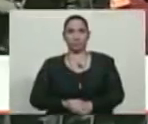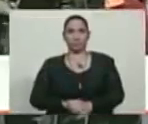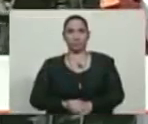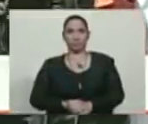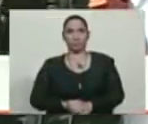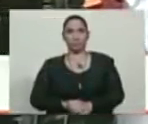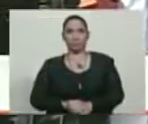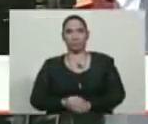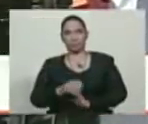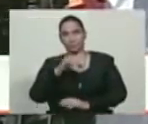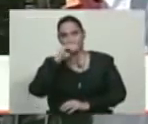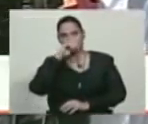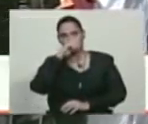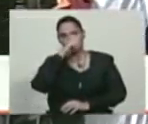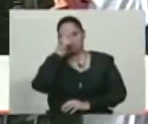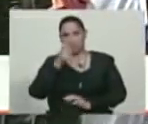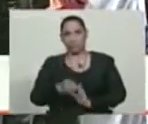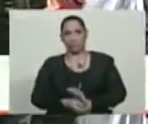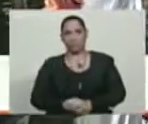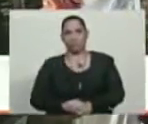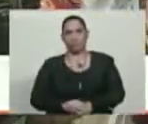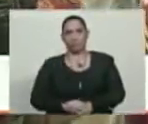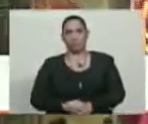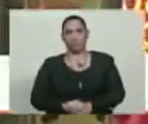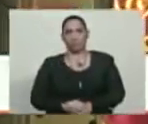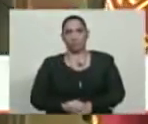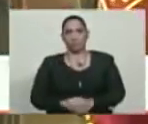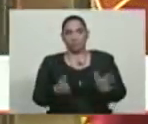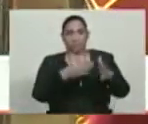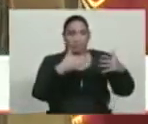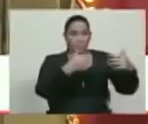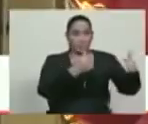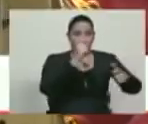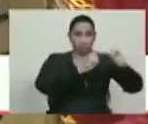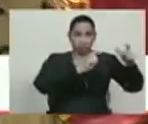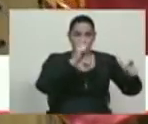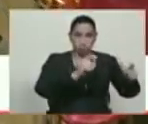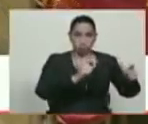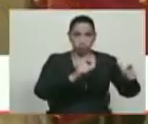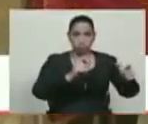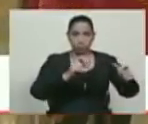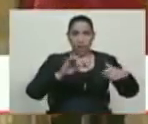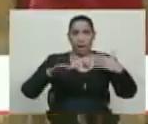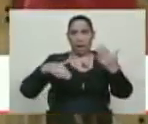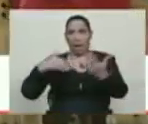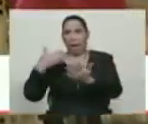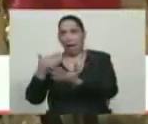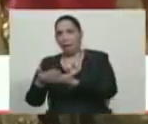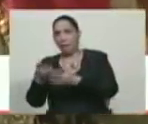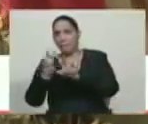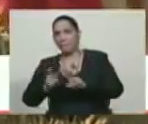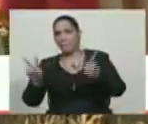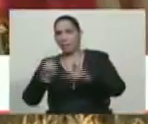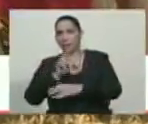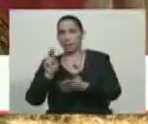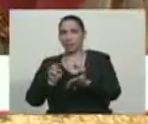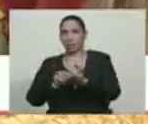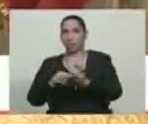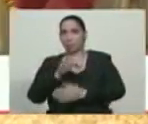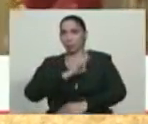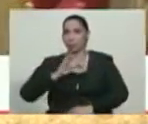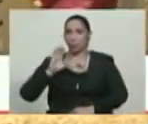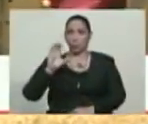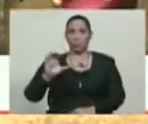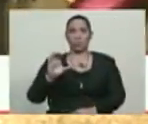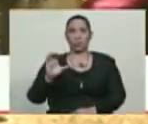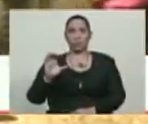societales, que nos debe llevar de la seguridad ciudadana a la paz nacional, a la soberanía